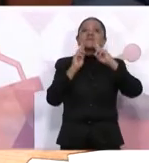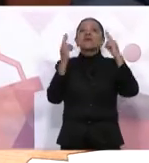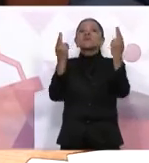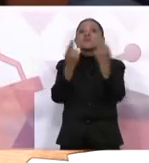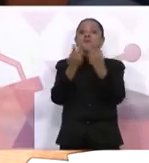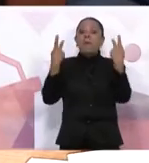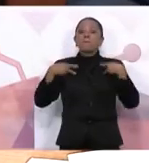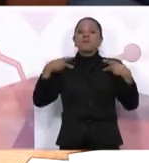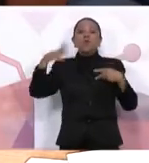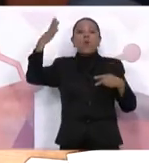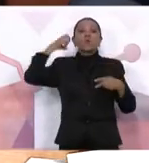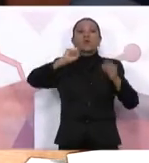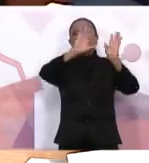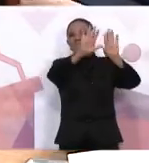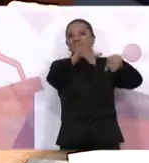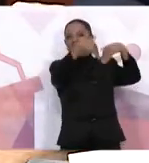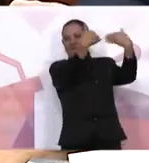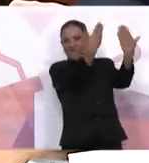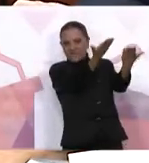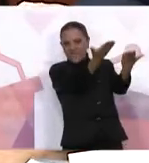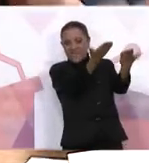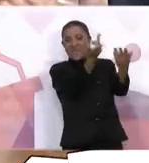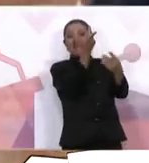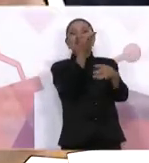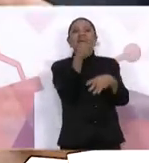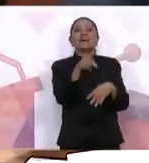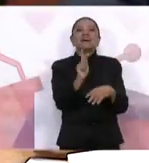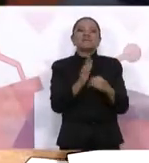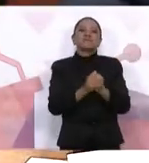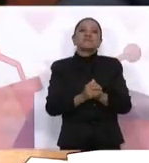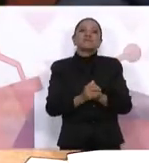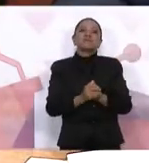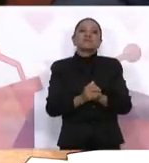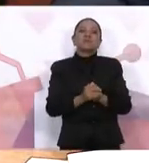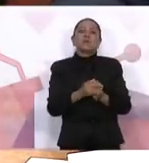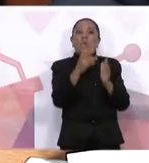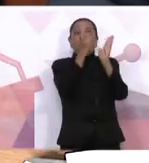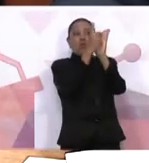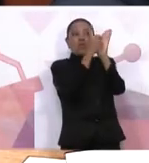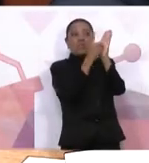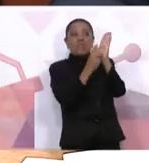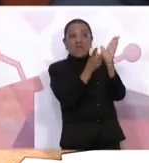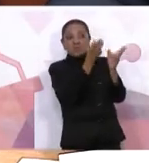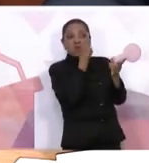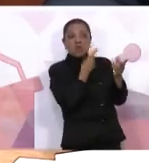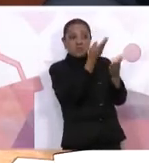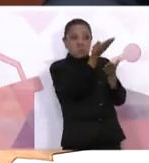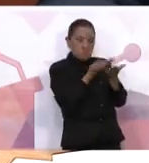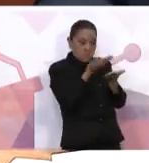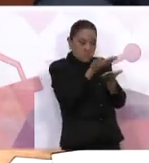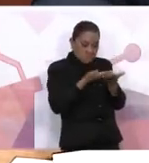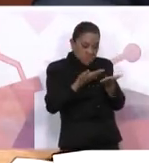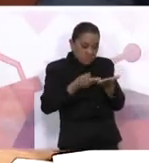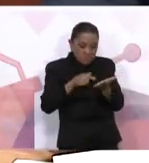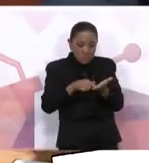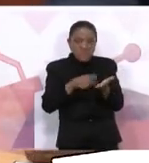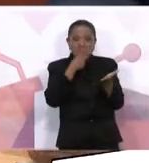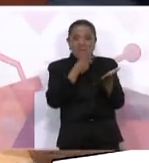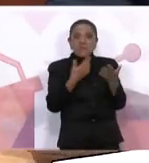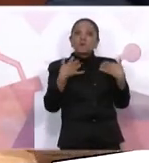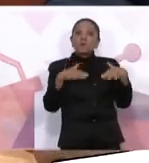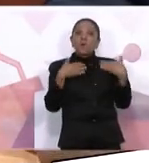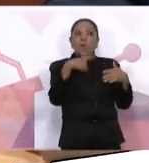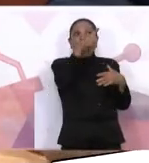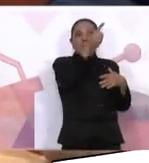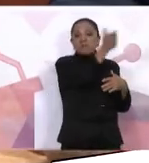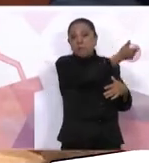exterior y son datos que me dieron ellos afirmaban que estaban enviando a morelos alrededor